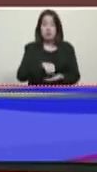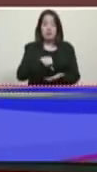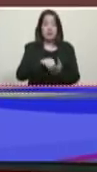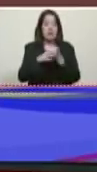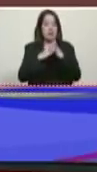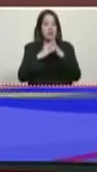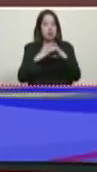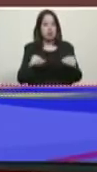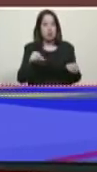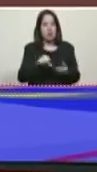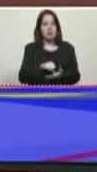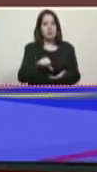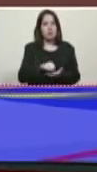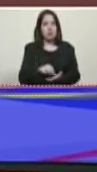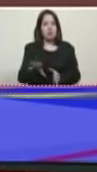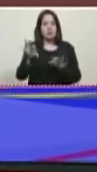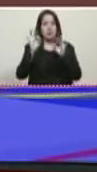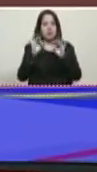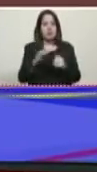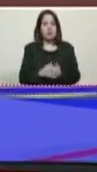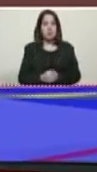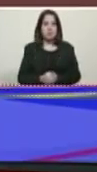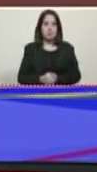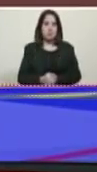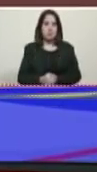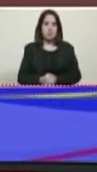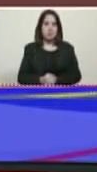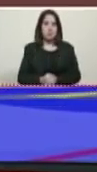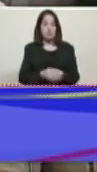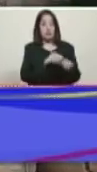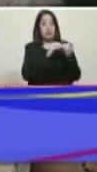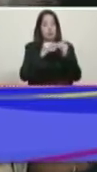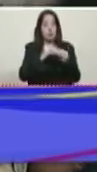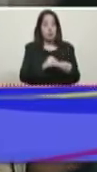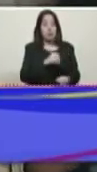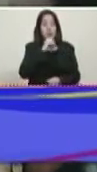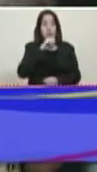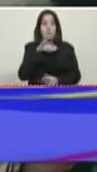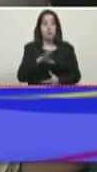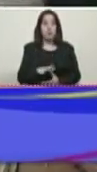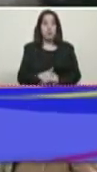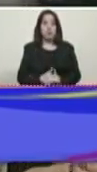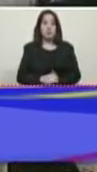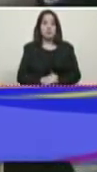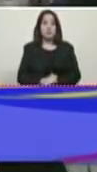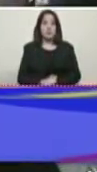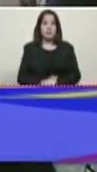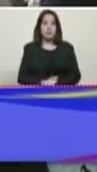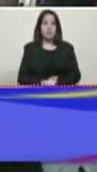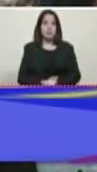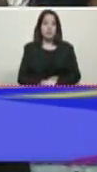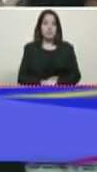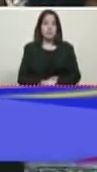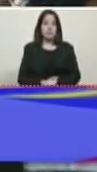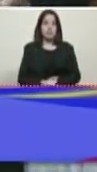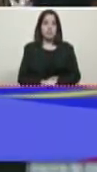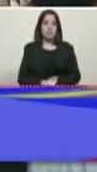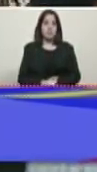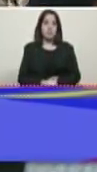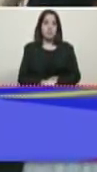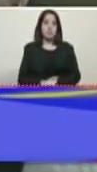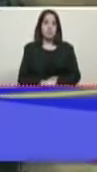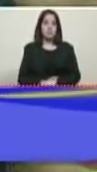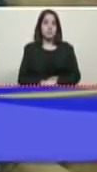ciudades seleccionadas vamos a hacer recuperación histórica por eso es un hilo